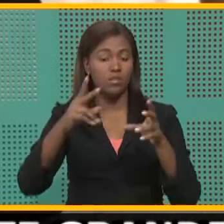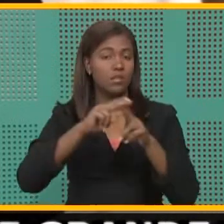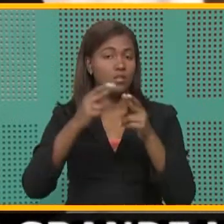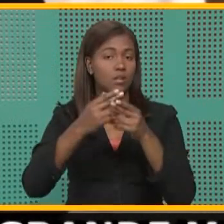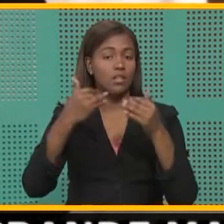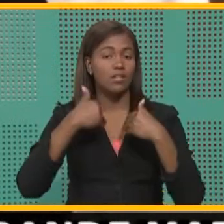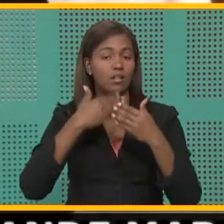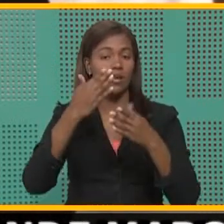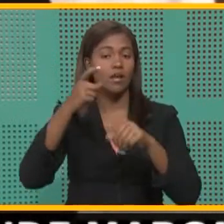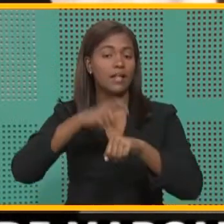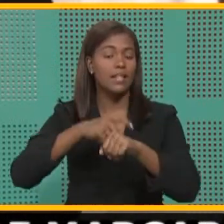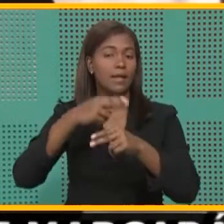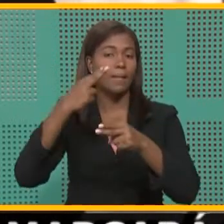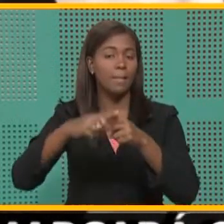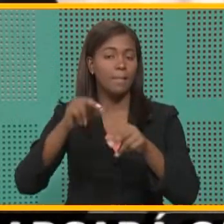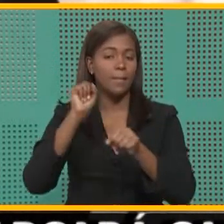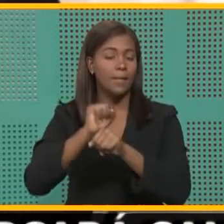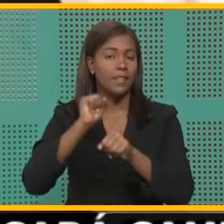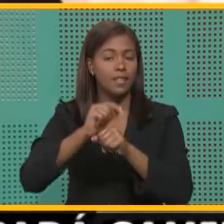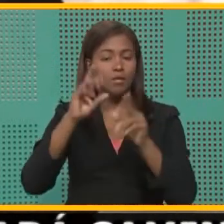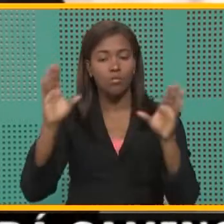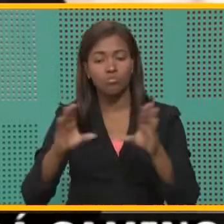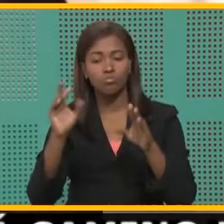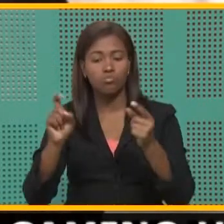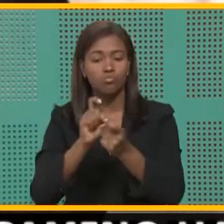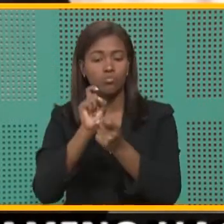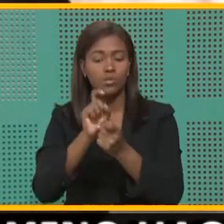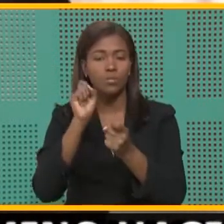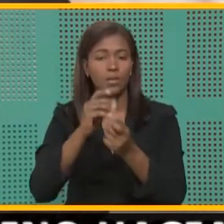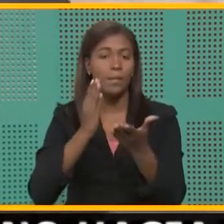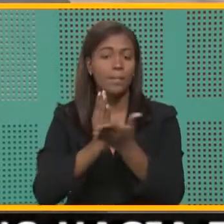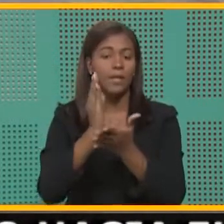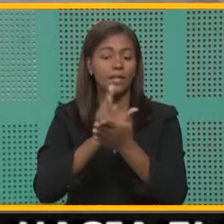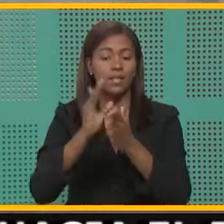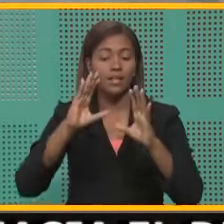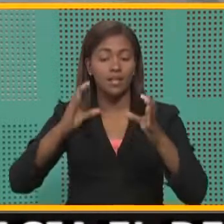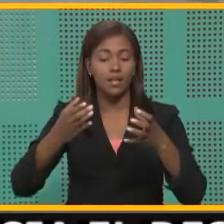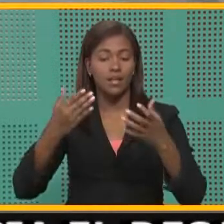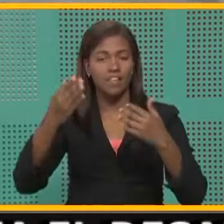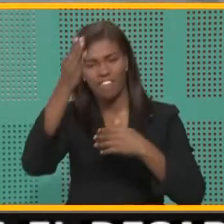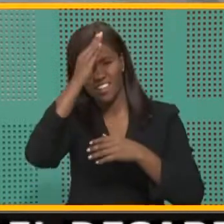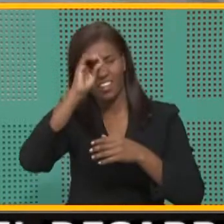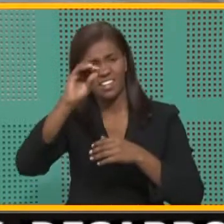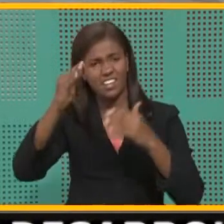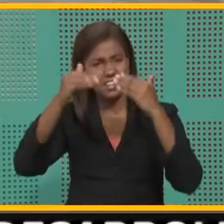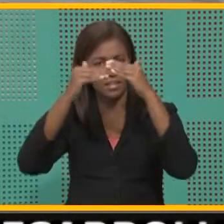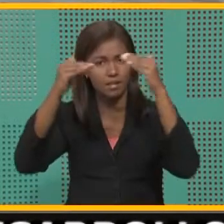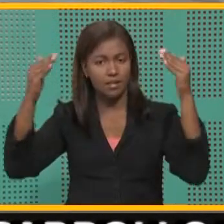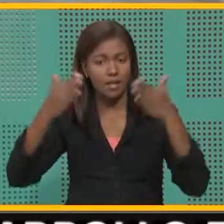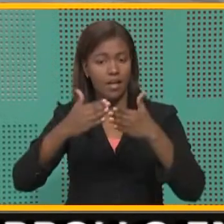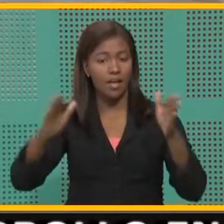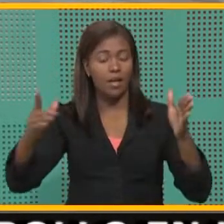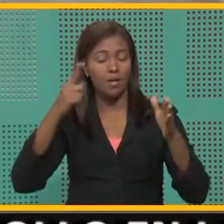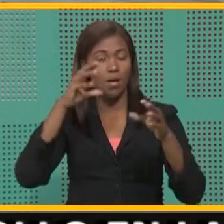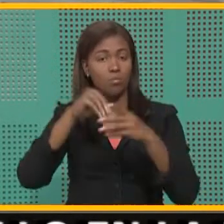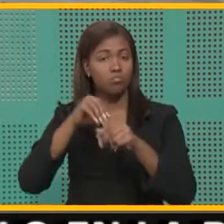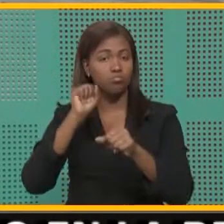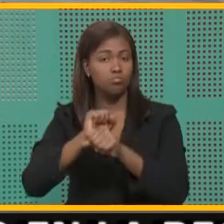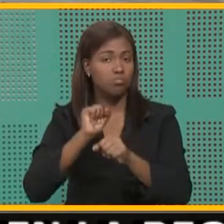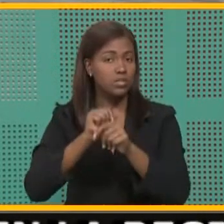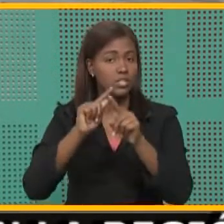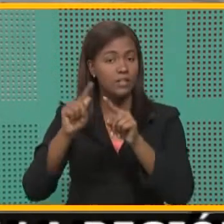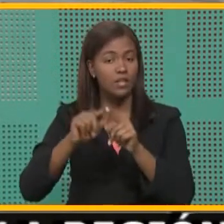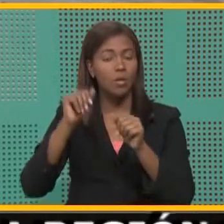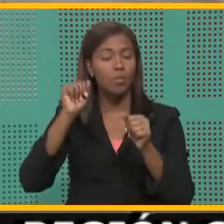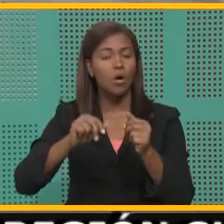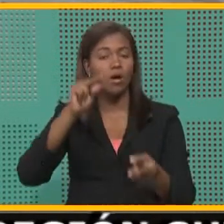plan de corto plazo con acciones concretas que permitan al vertedero a cielo abierto operar en las mejores condiciones posibles e ir